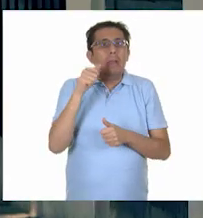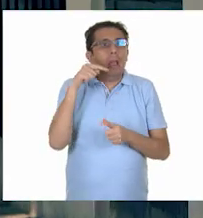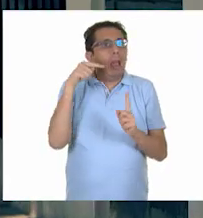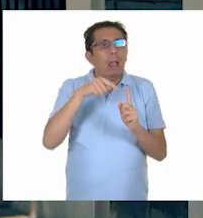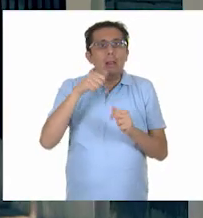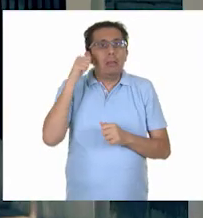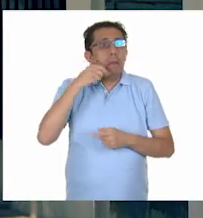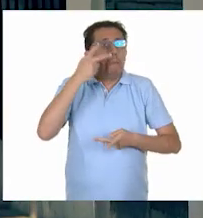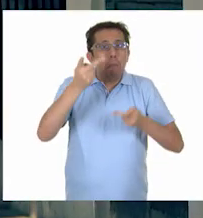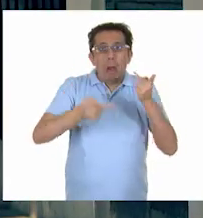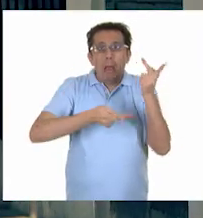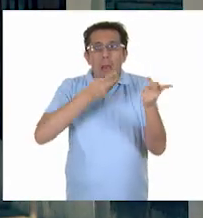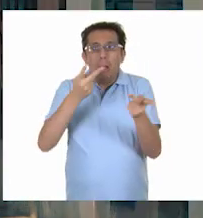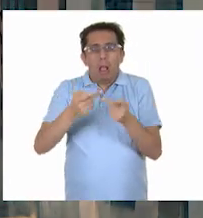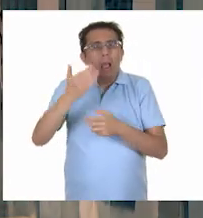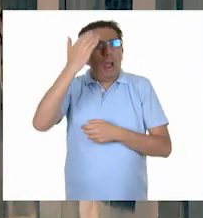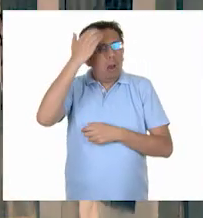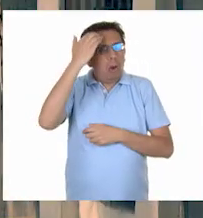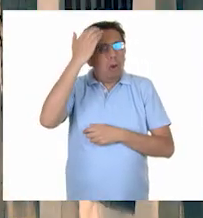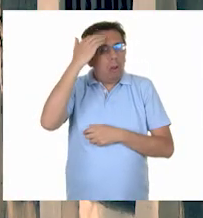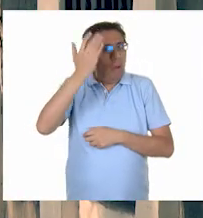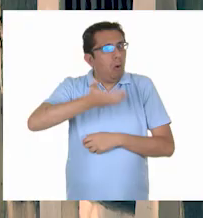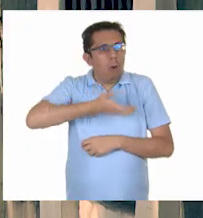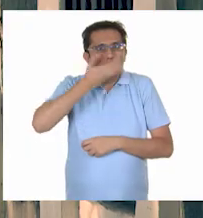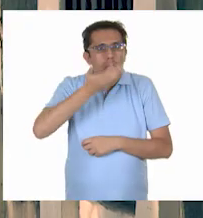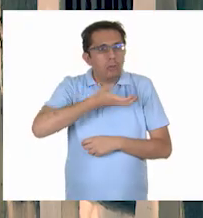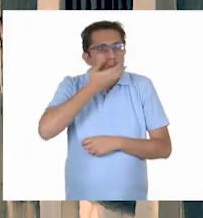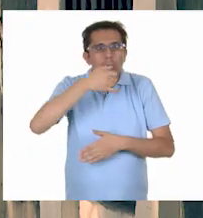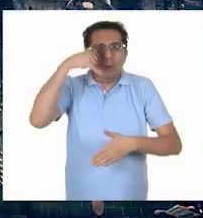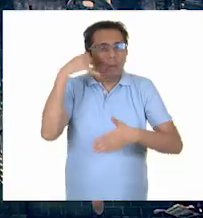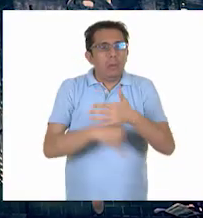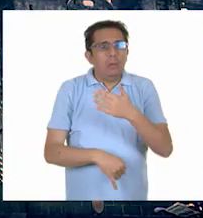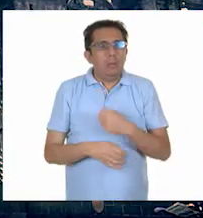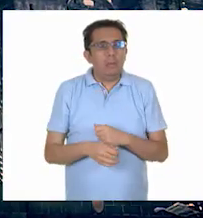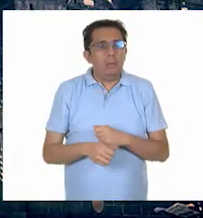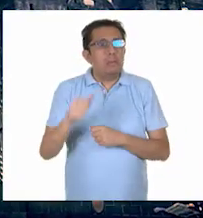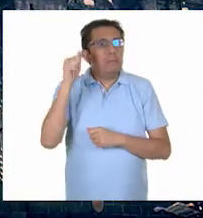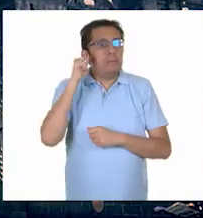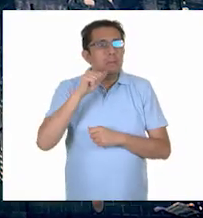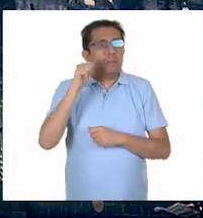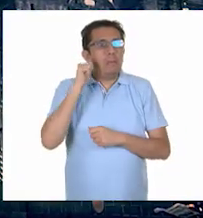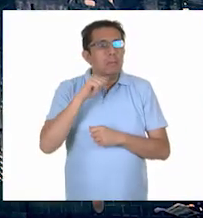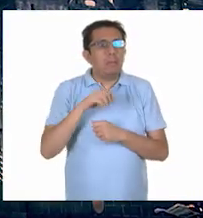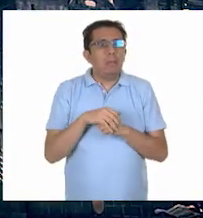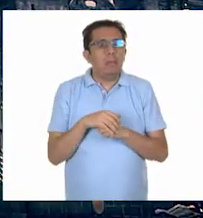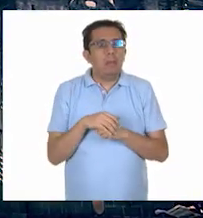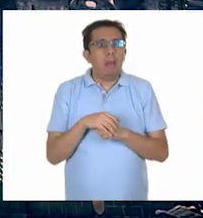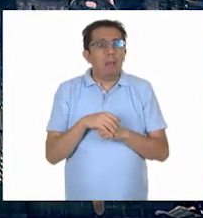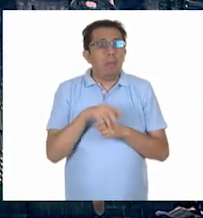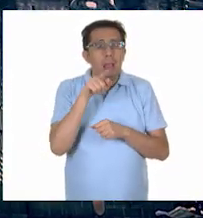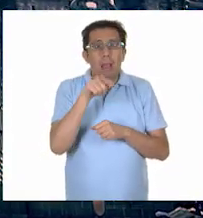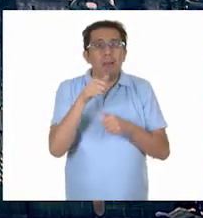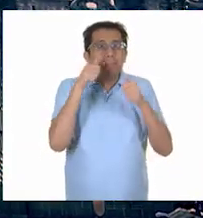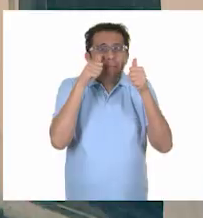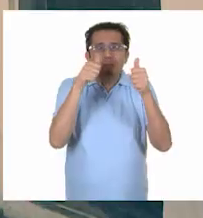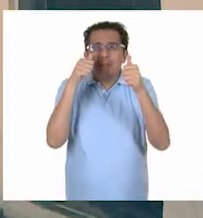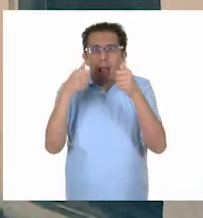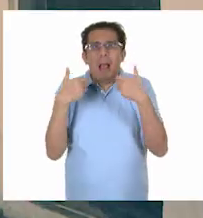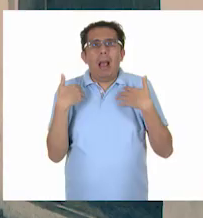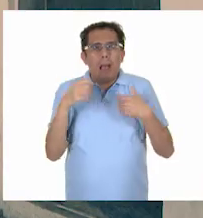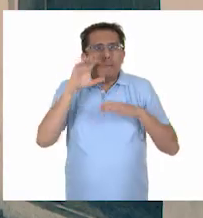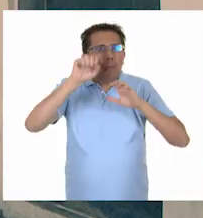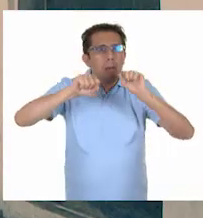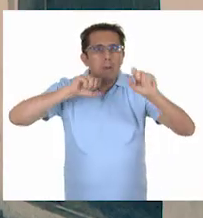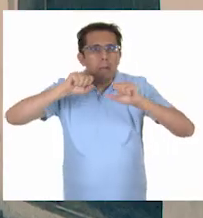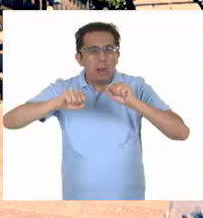preguntón, conocedor de las tradiciones, siempre captaba todo lo que estaba a su alrededor y